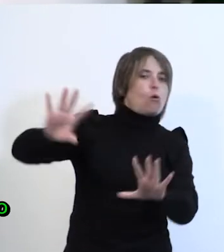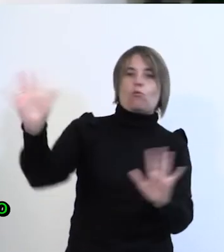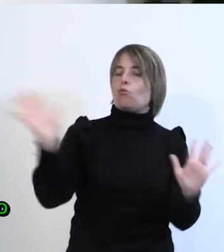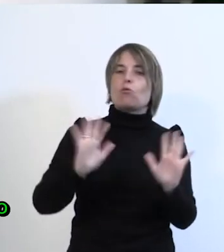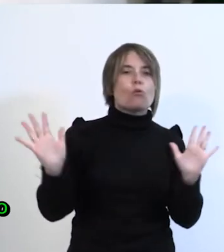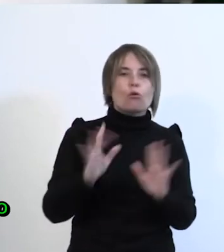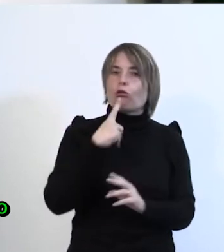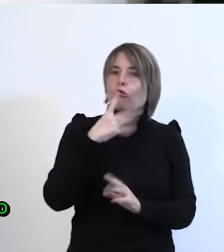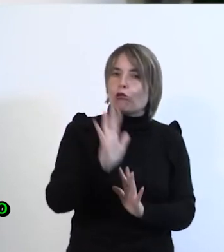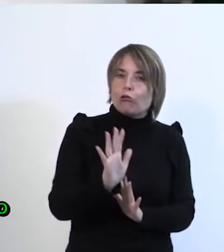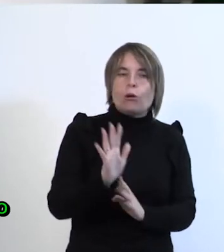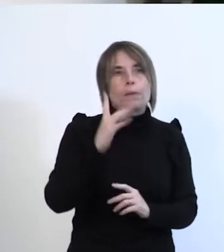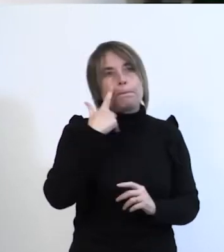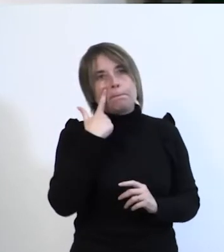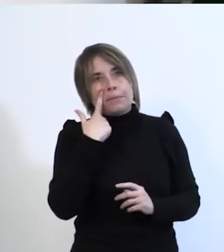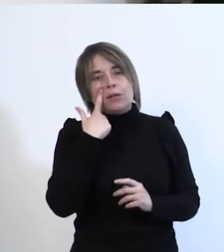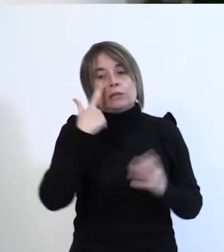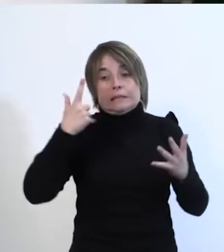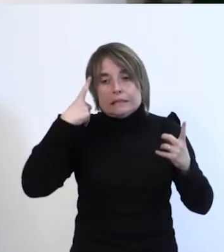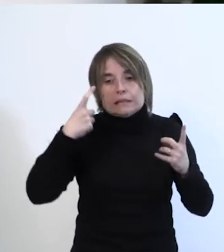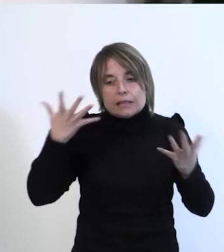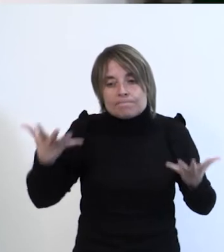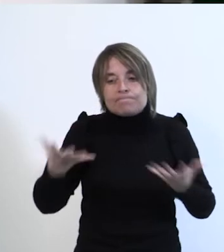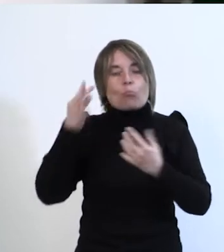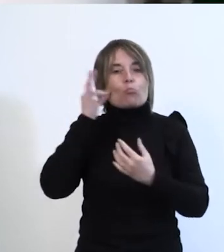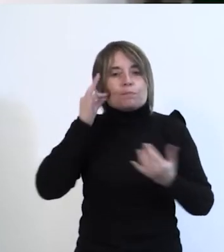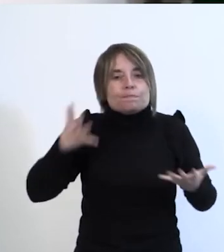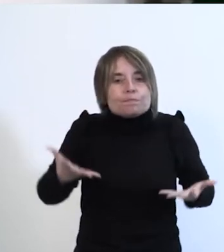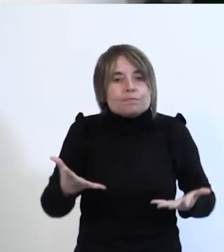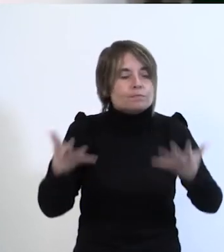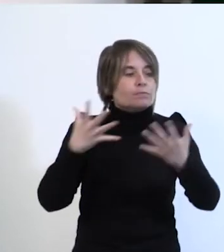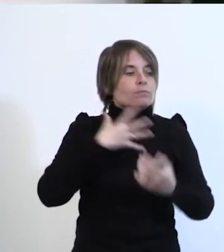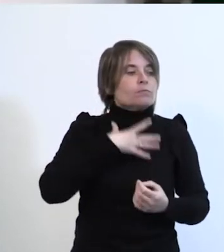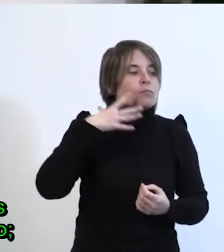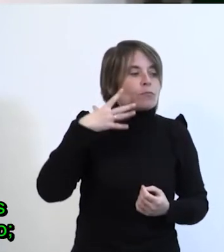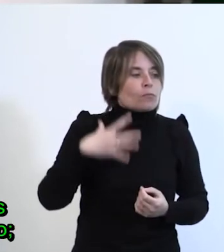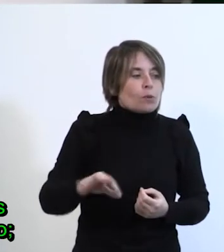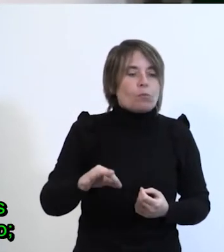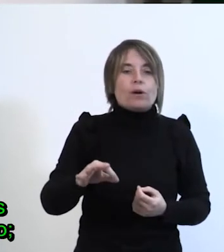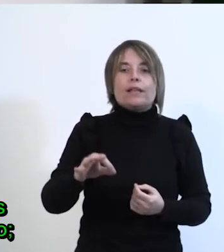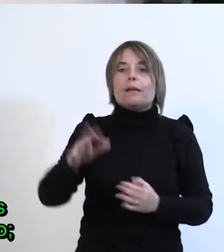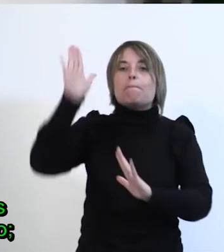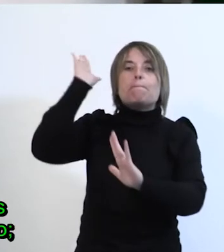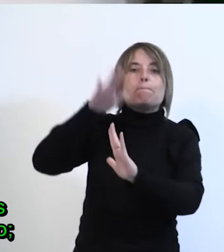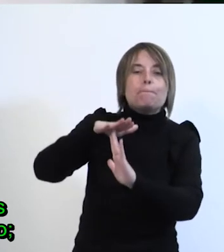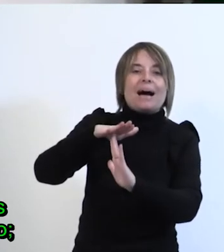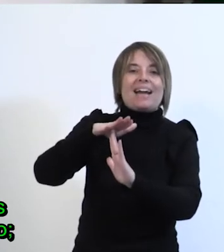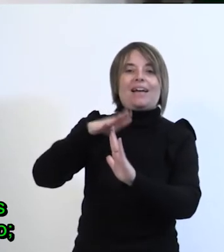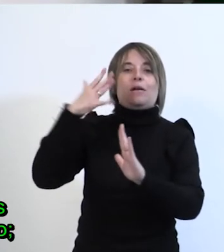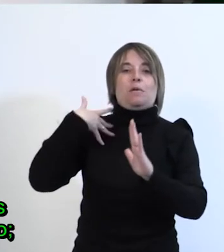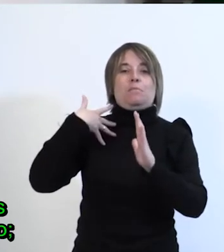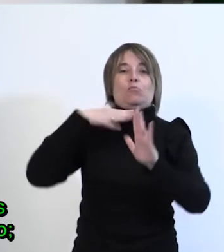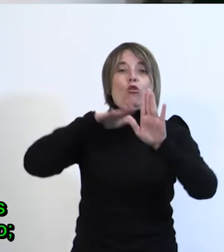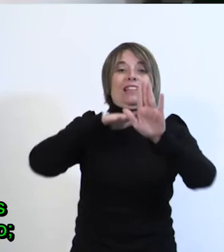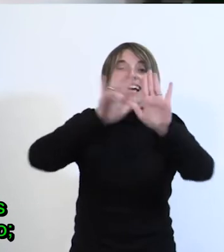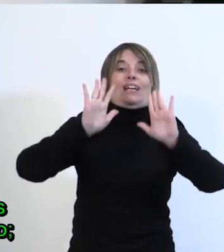sufriendo en este momento, pero animarlas a que pueden, no a que van a parar los tanques